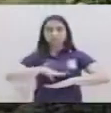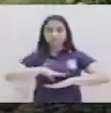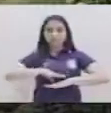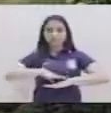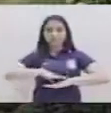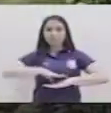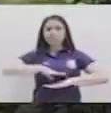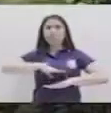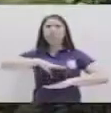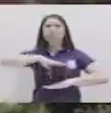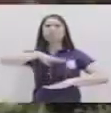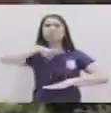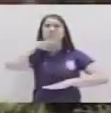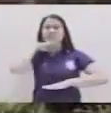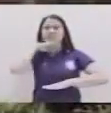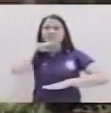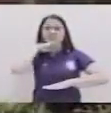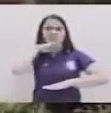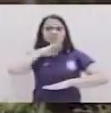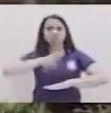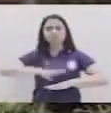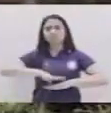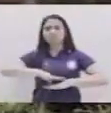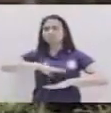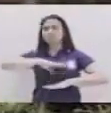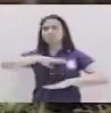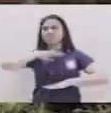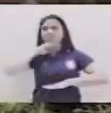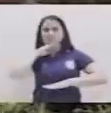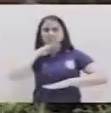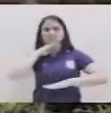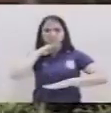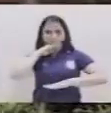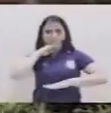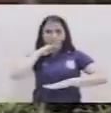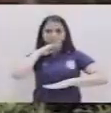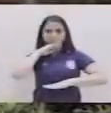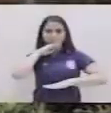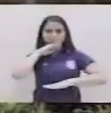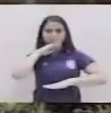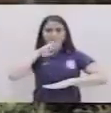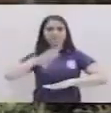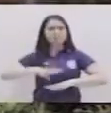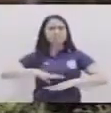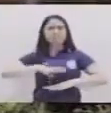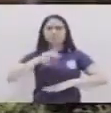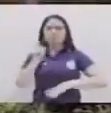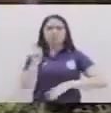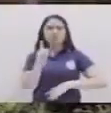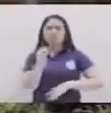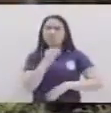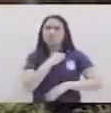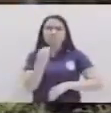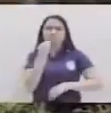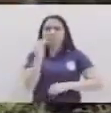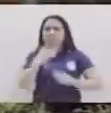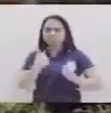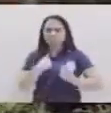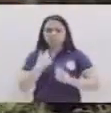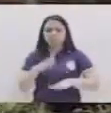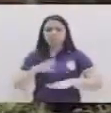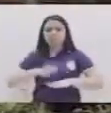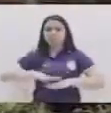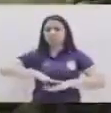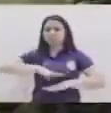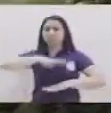subir y que topen nuestra barbilla. Y de esta manera es, estoy muy lleno. Muy bien, espero